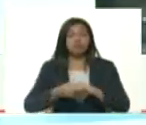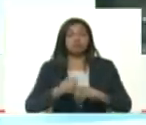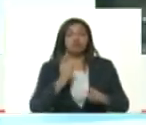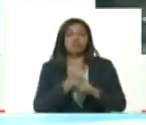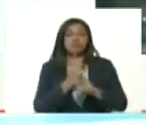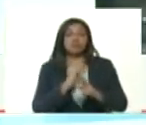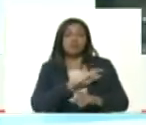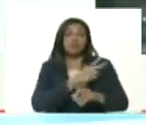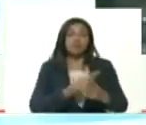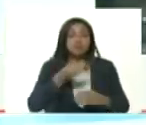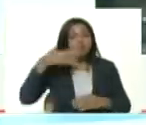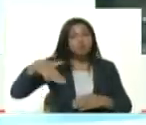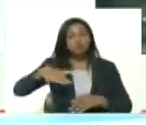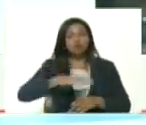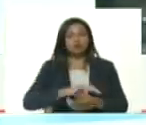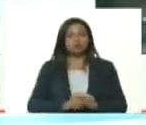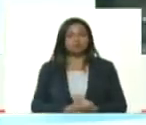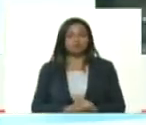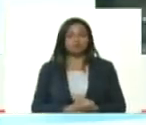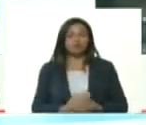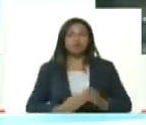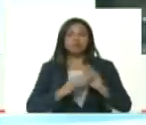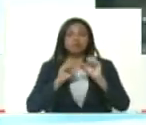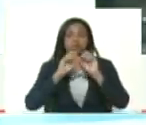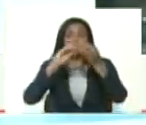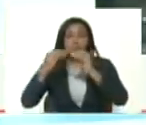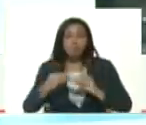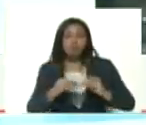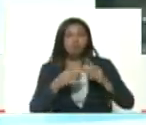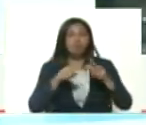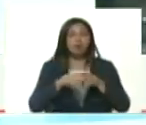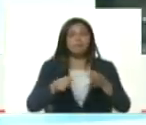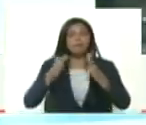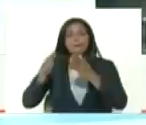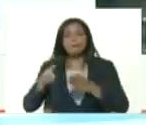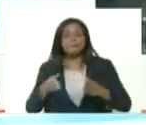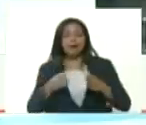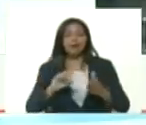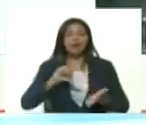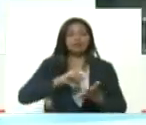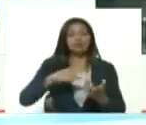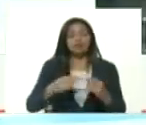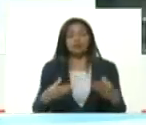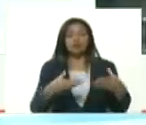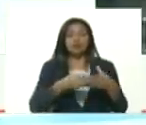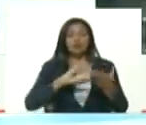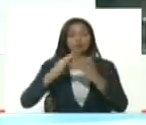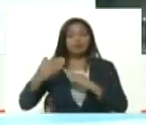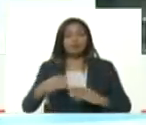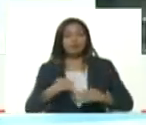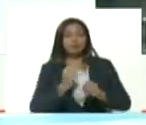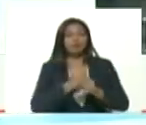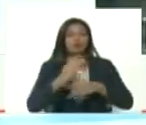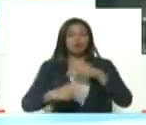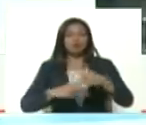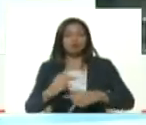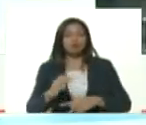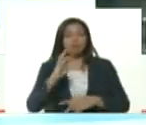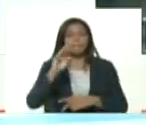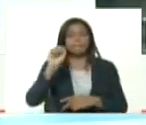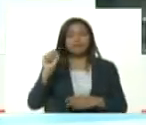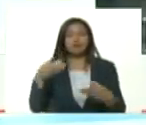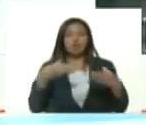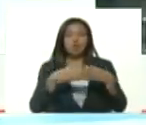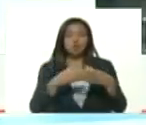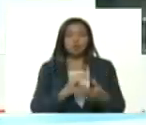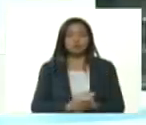Competencias al Poder Popular para el mantenimiento de ciudades e infraestructura social a través de las Brigadas Comunales de Trabajo y Producción, BRICOC, en